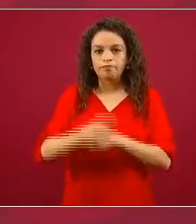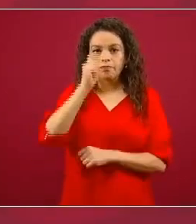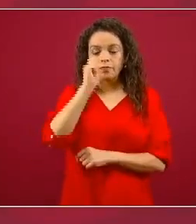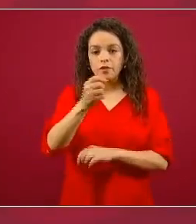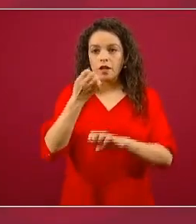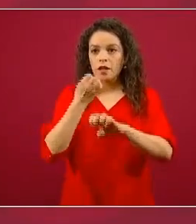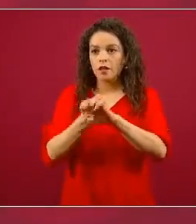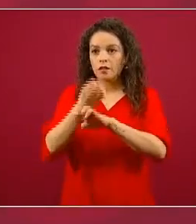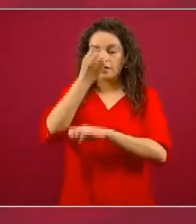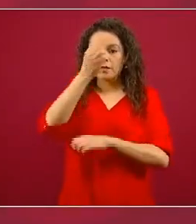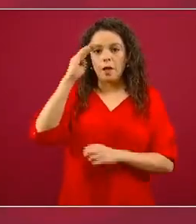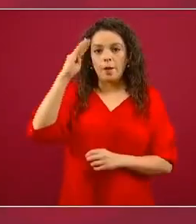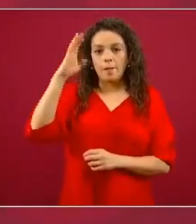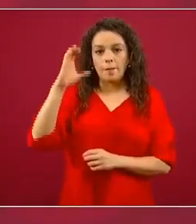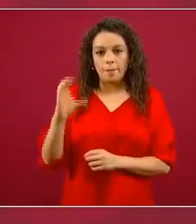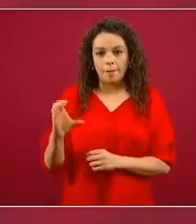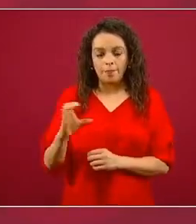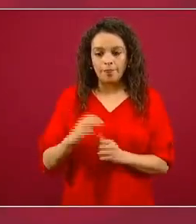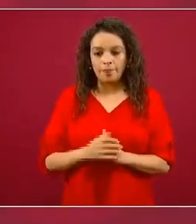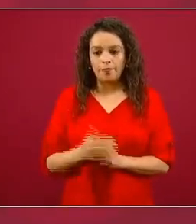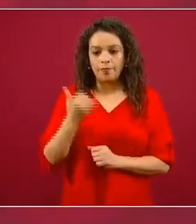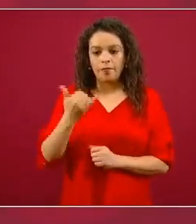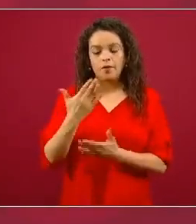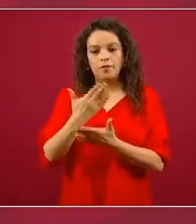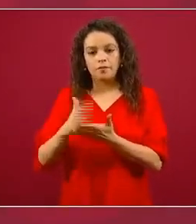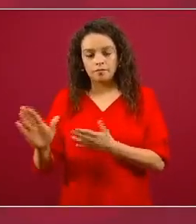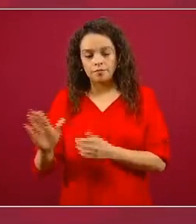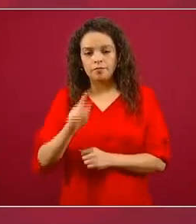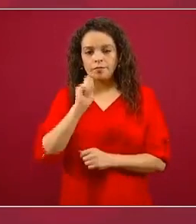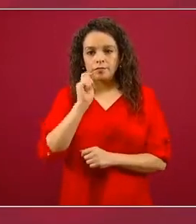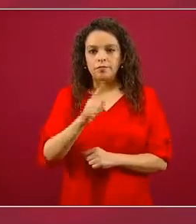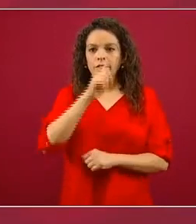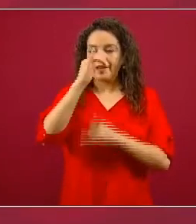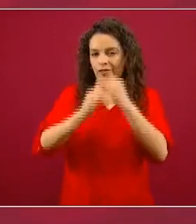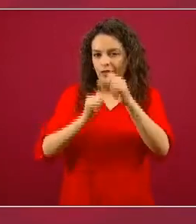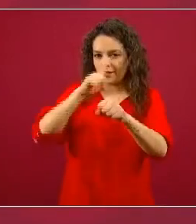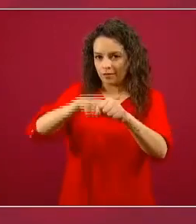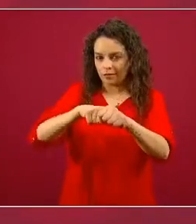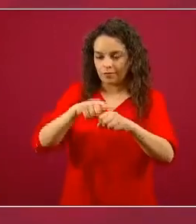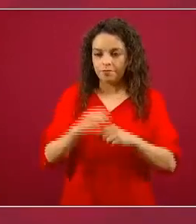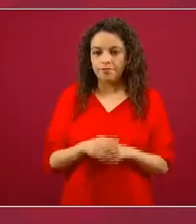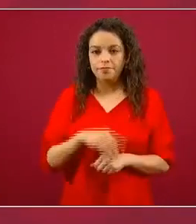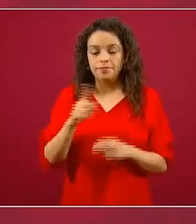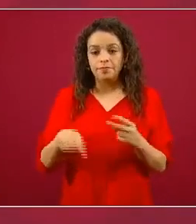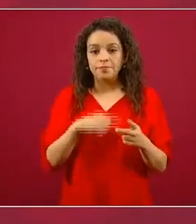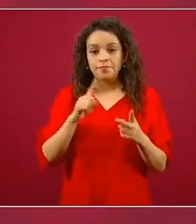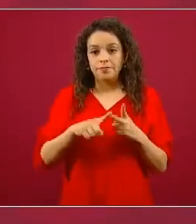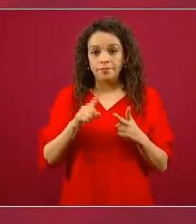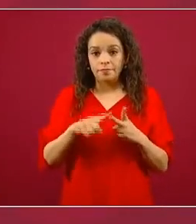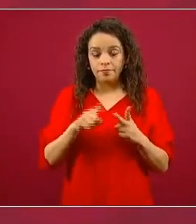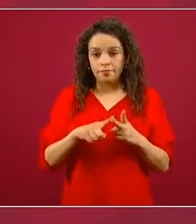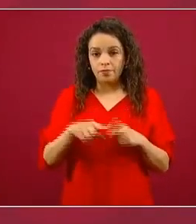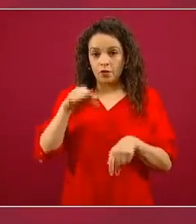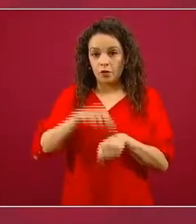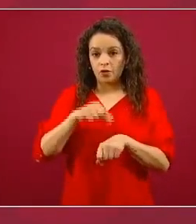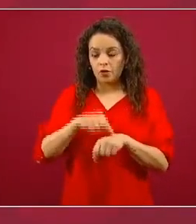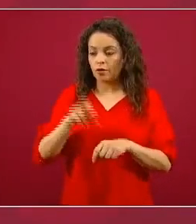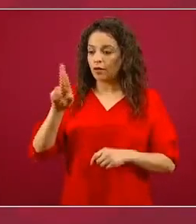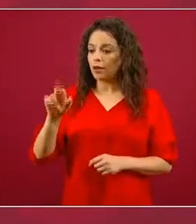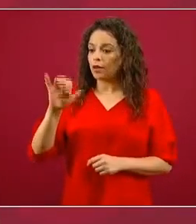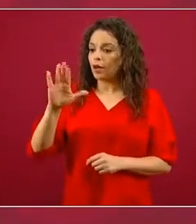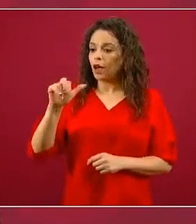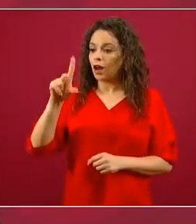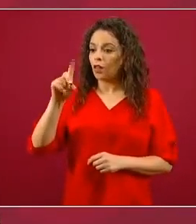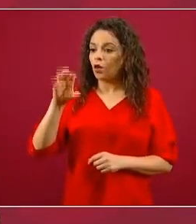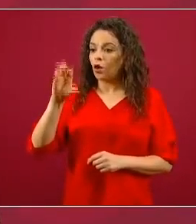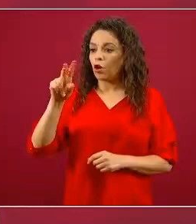California, más la perspectiva internacional y nacional. Segundo componente, el doctor Ricardo Cortés va